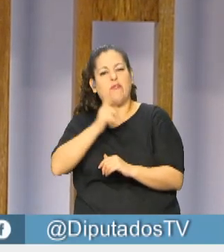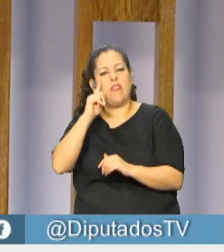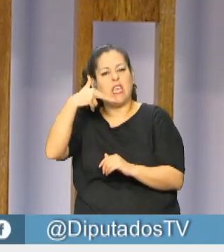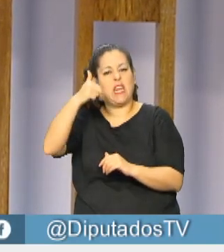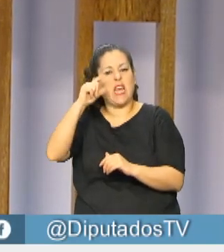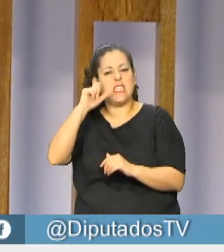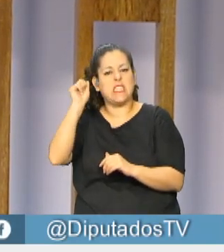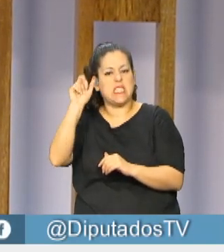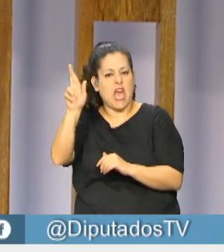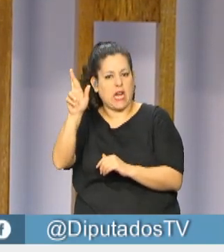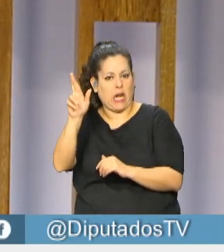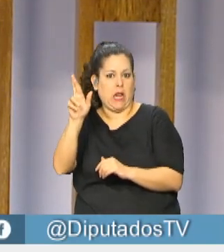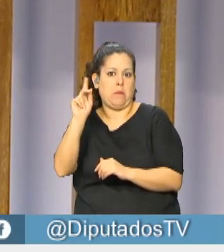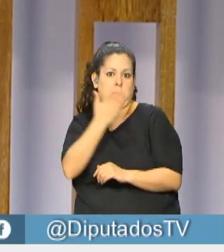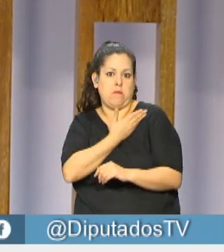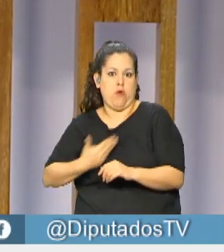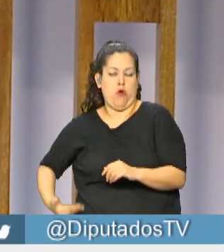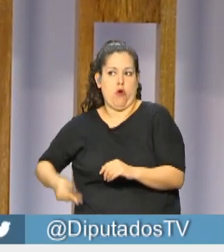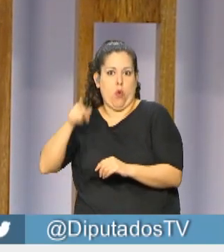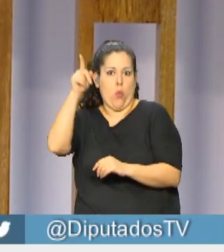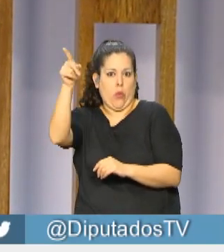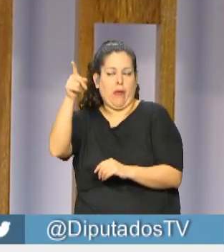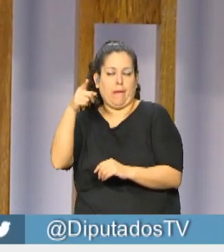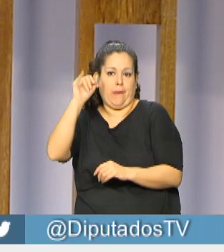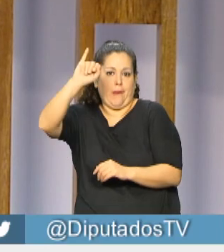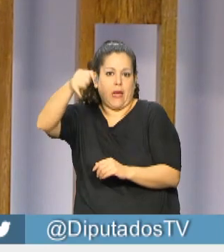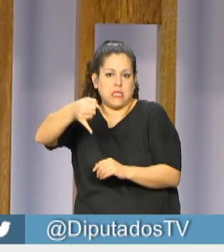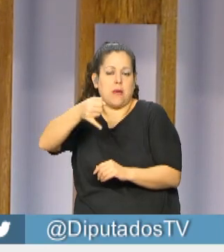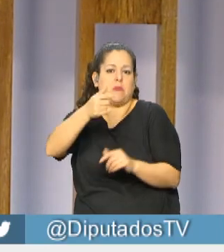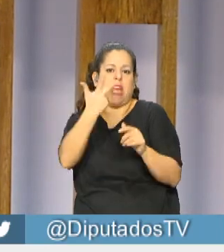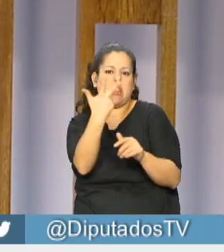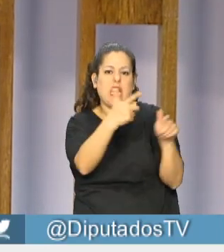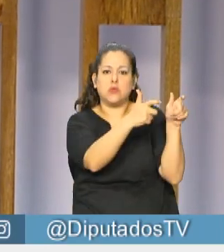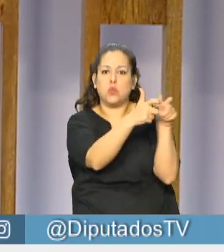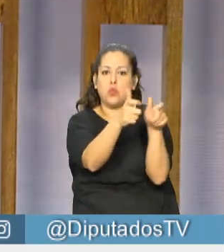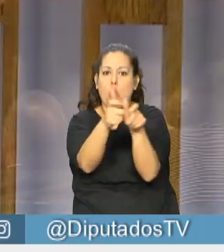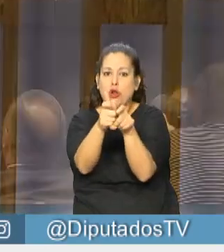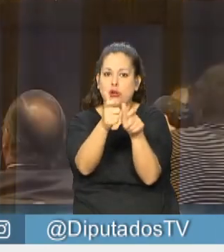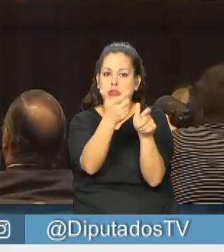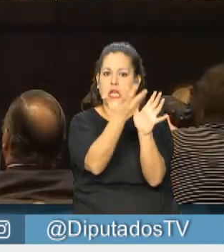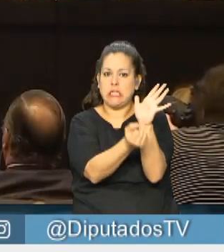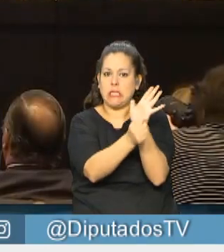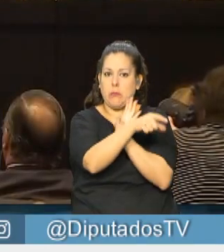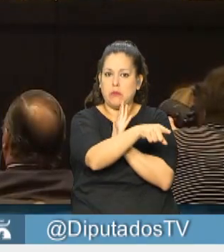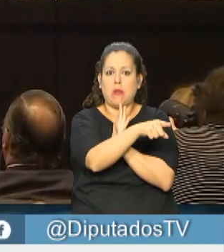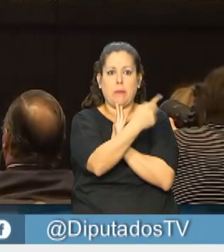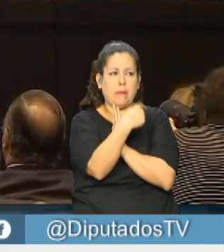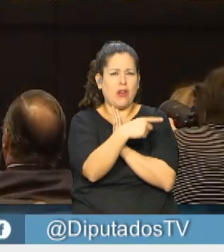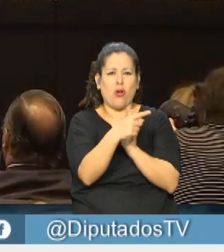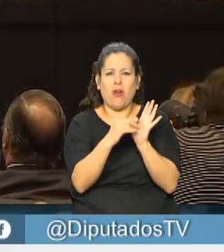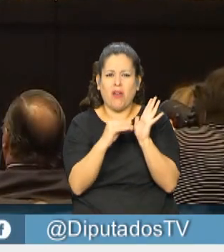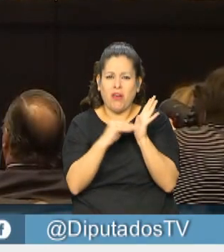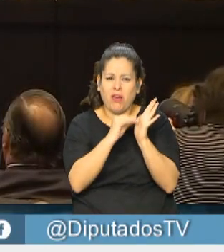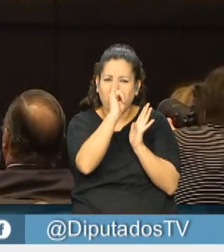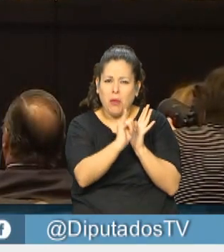que contrajo el gobierno con bonistas, habla de tipo de bonos, no se especifica bien también. Y